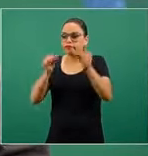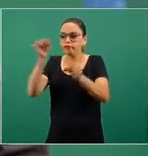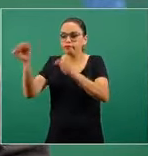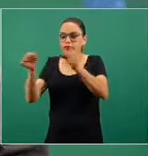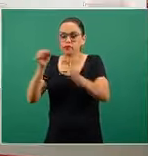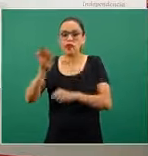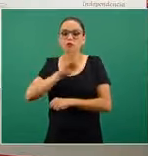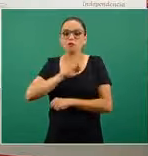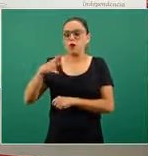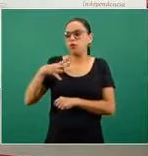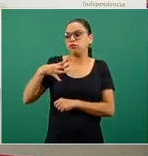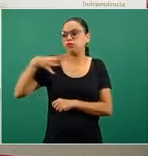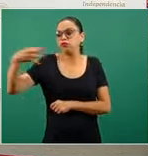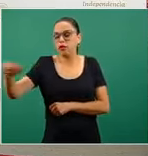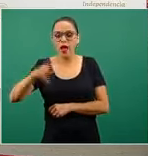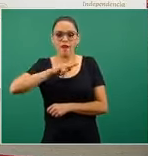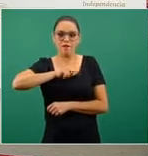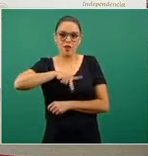conllevan el virus.